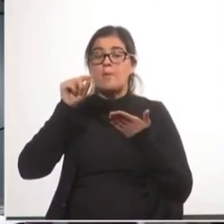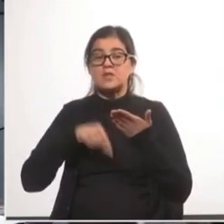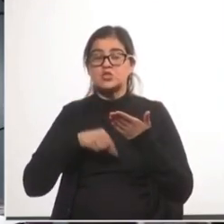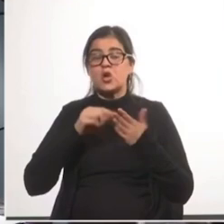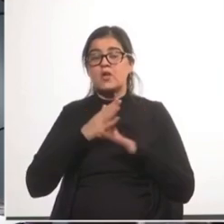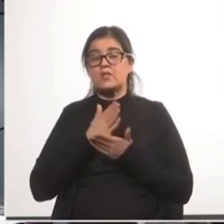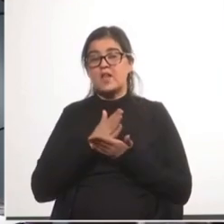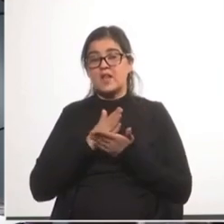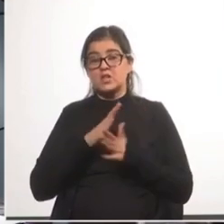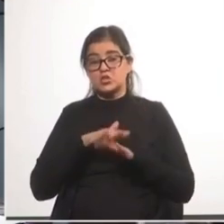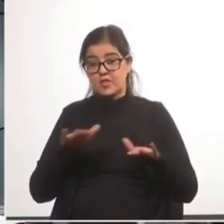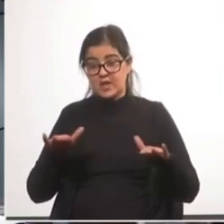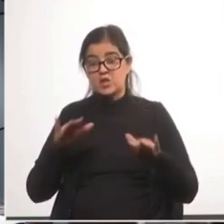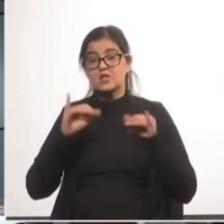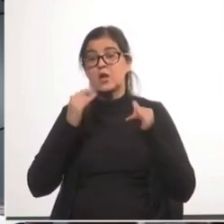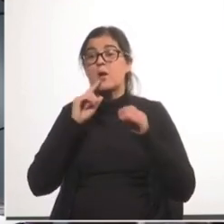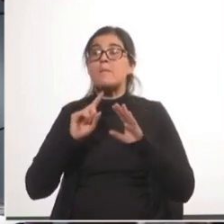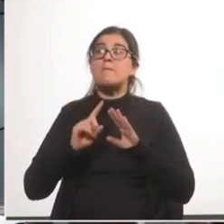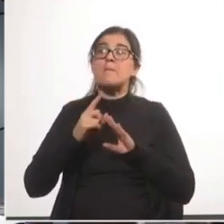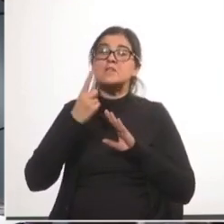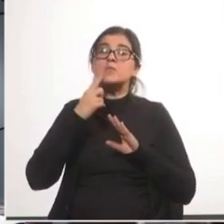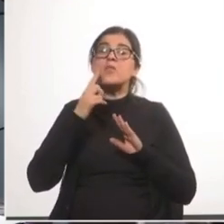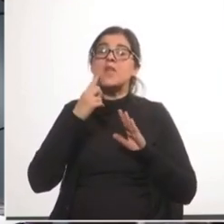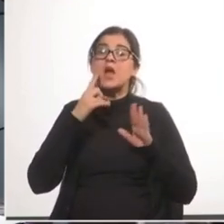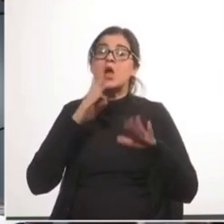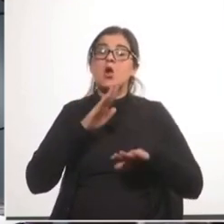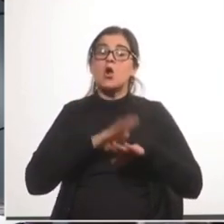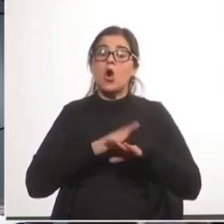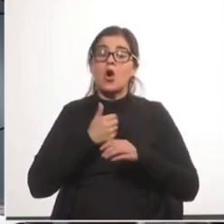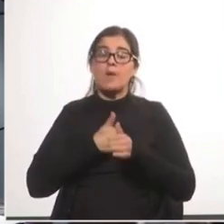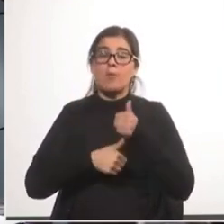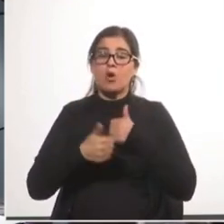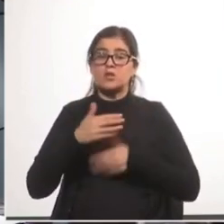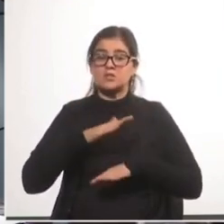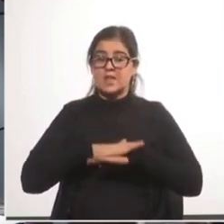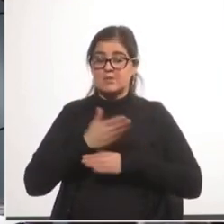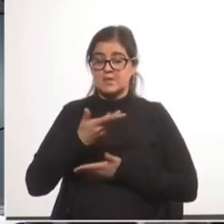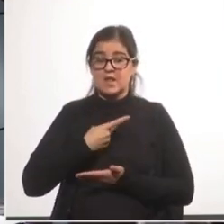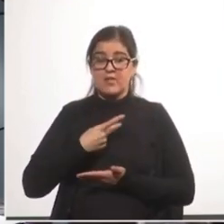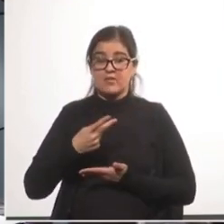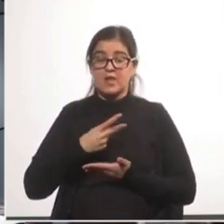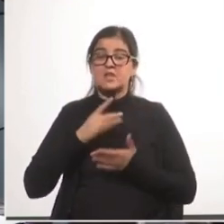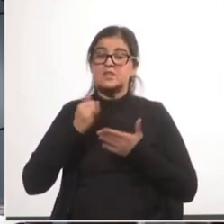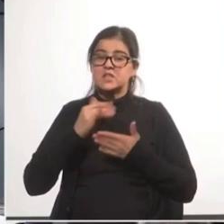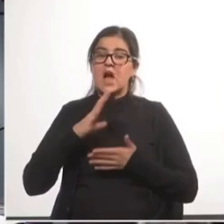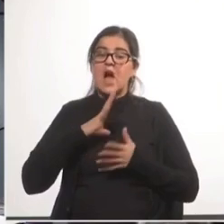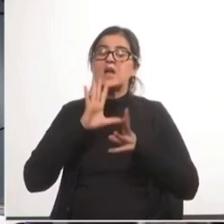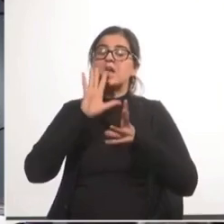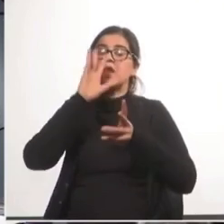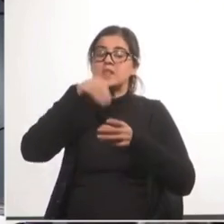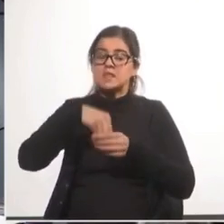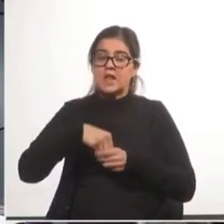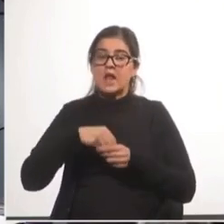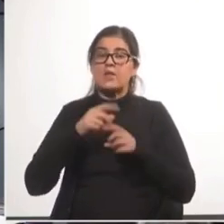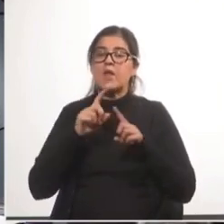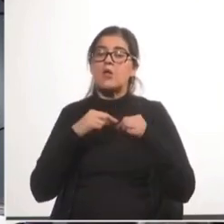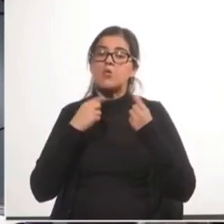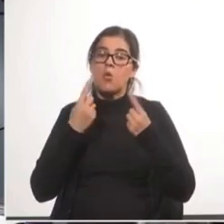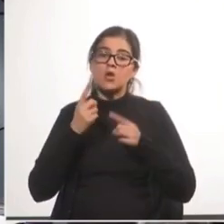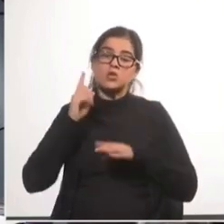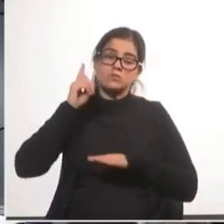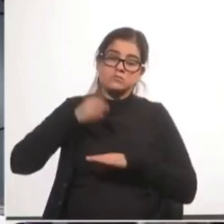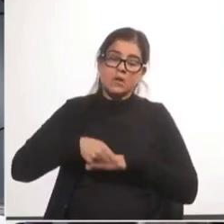del Niño, por lo que el principio de la corresponsabilidad ya se encuentra integrado a nuestro